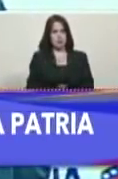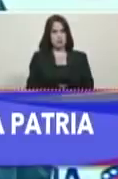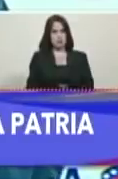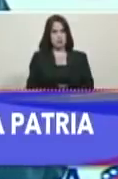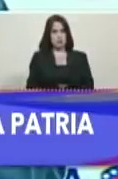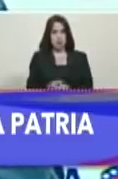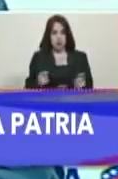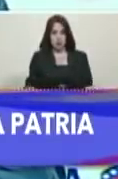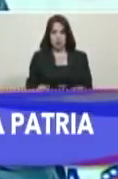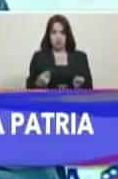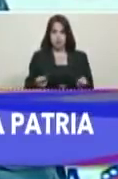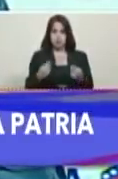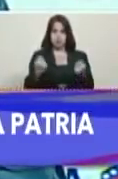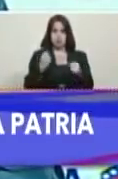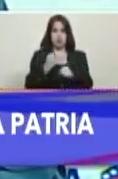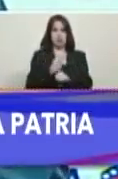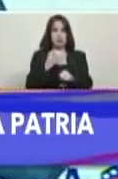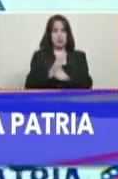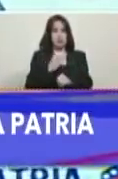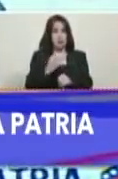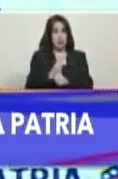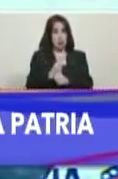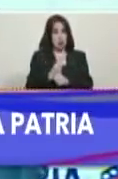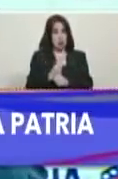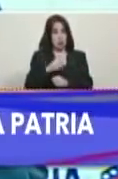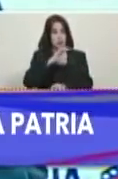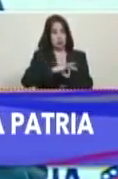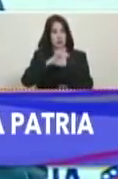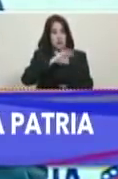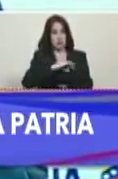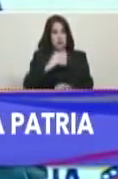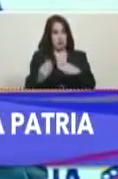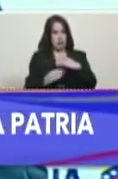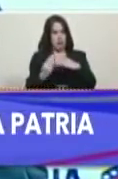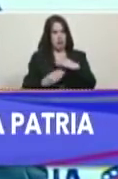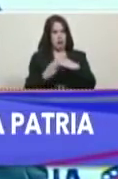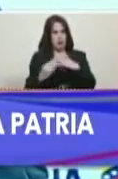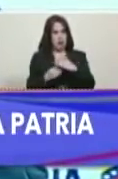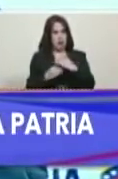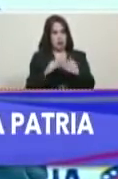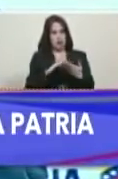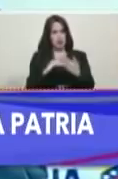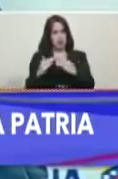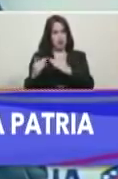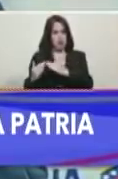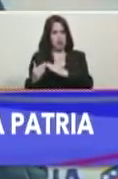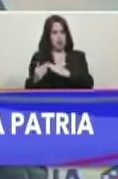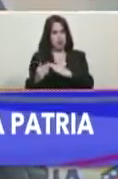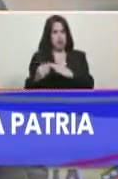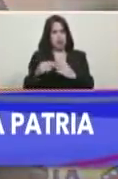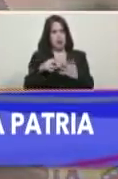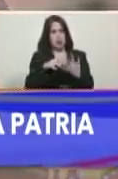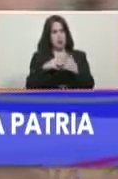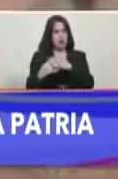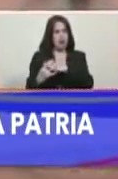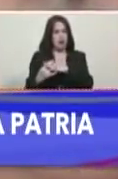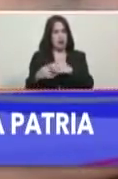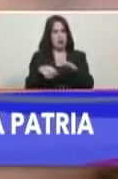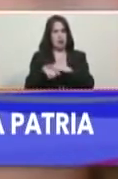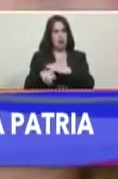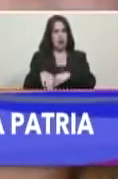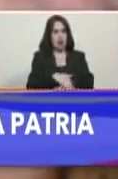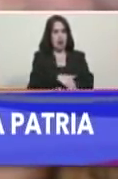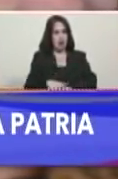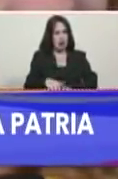para impulsar el trabajo social en las bases, en la comunidad, en el barrio, en la calle, en la